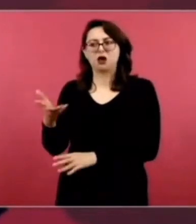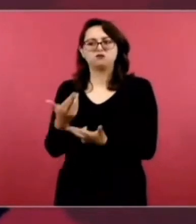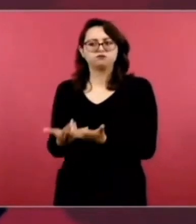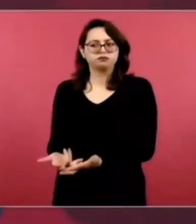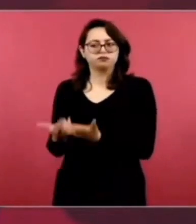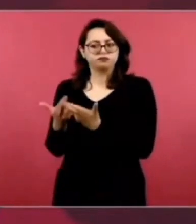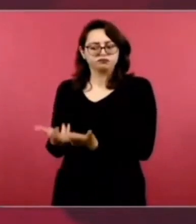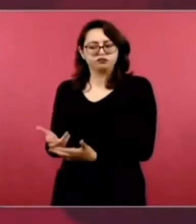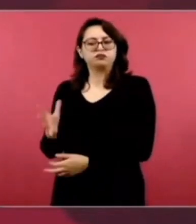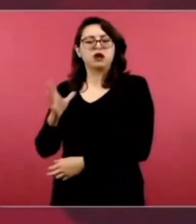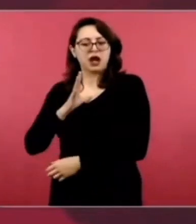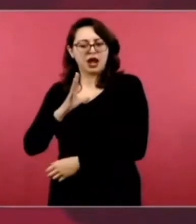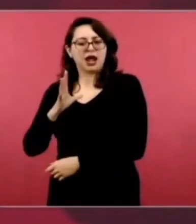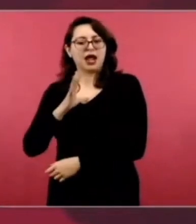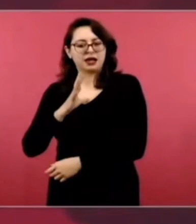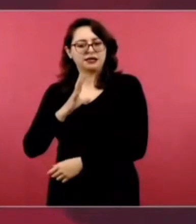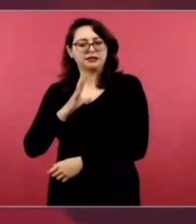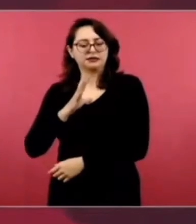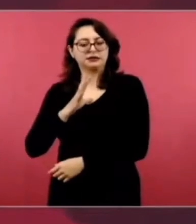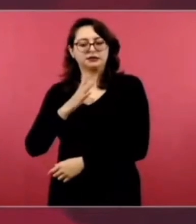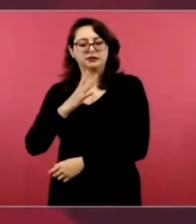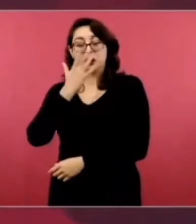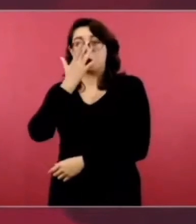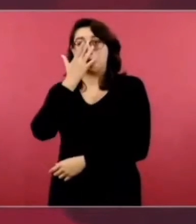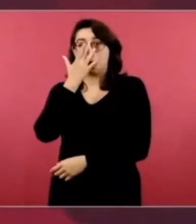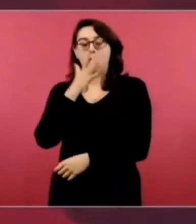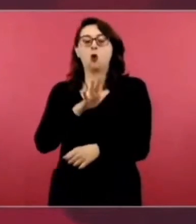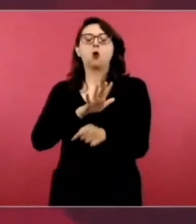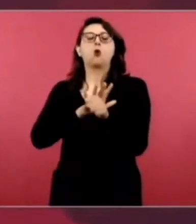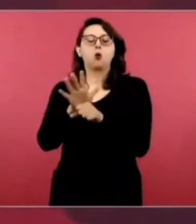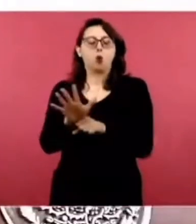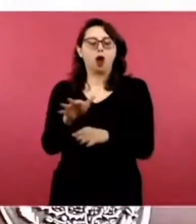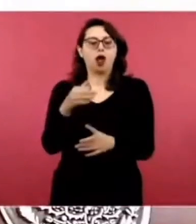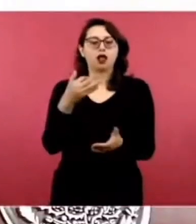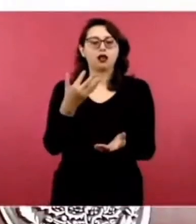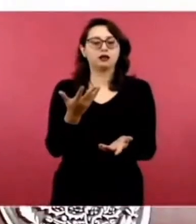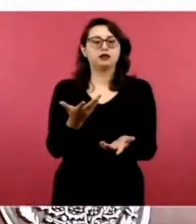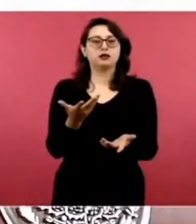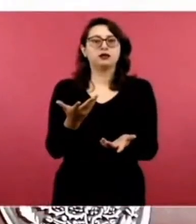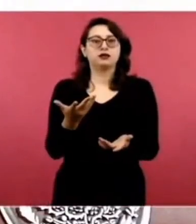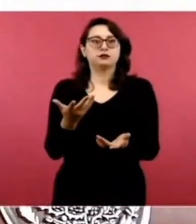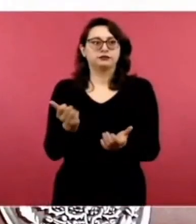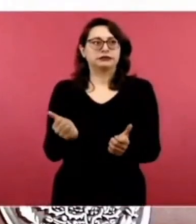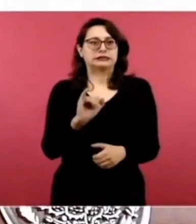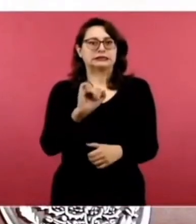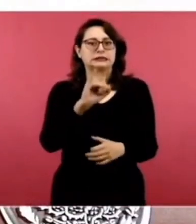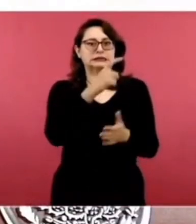importa maíz porque no somos autosuficientes